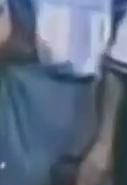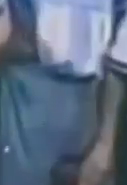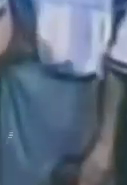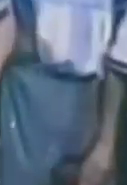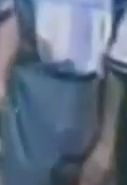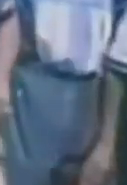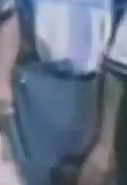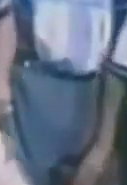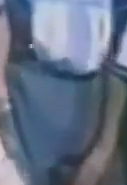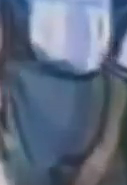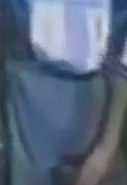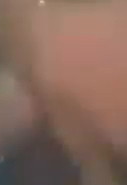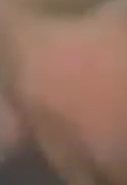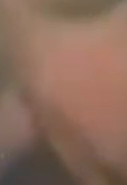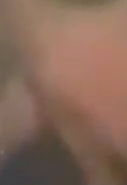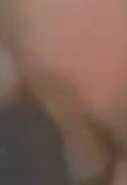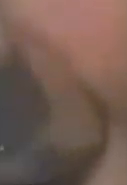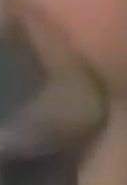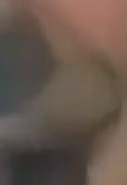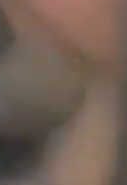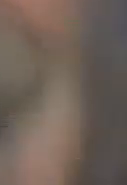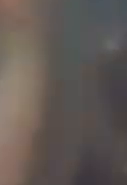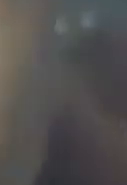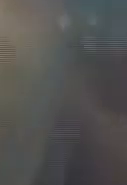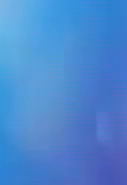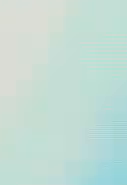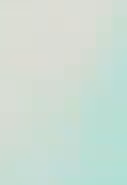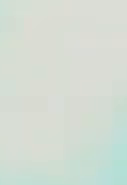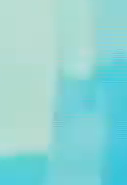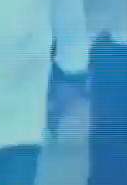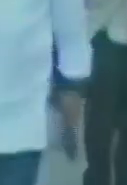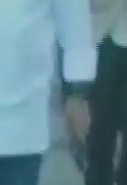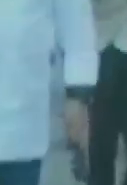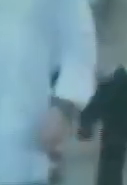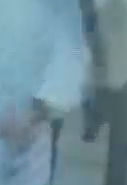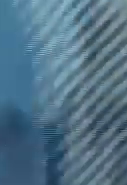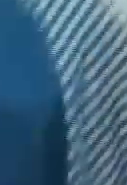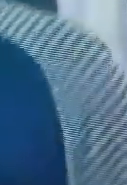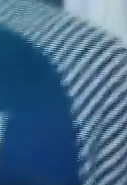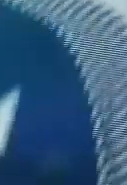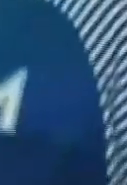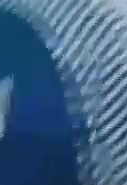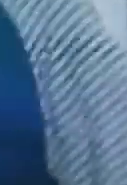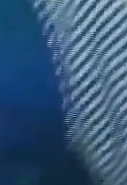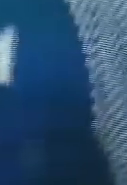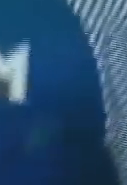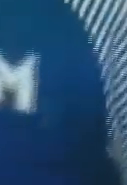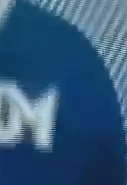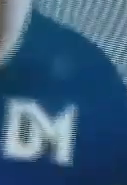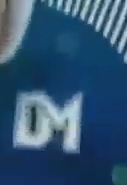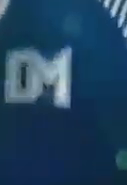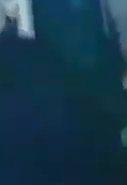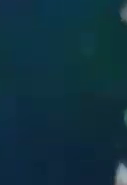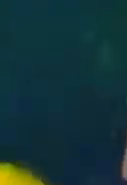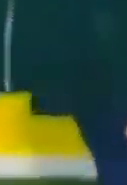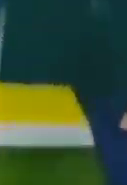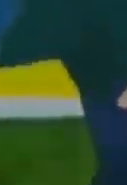Diego Armando, mejor futbolista de todos los tiempos, llegó a Venezuela a construir amistades. Nos